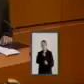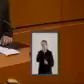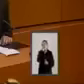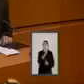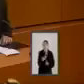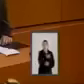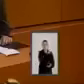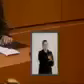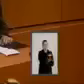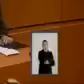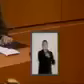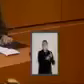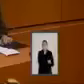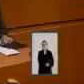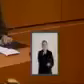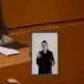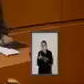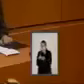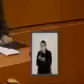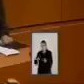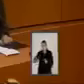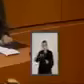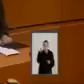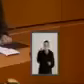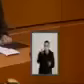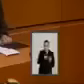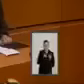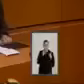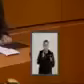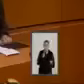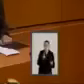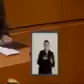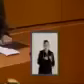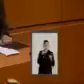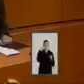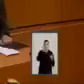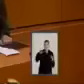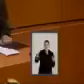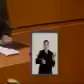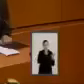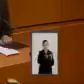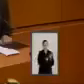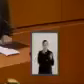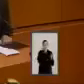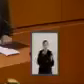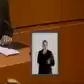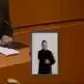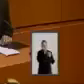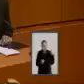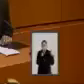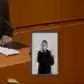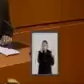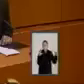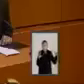misma. Oaxaca, Chiapas, Michoacán y Guerrero, va a ser imposible su